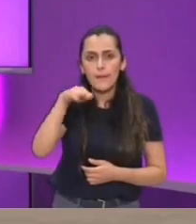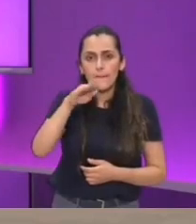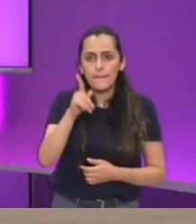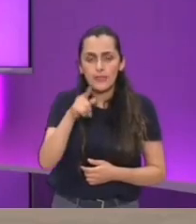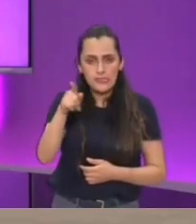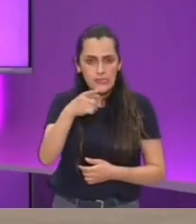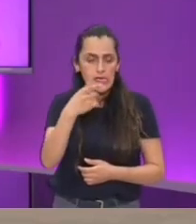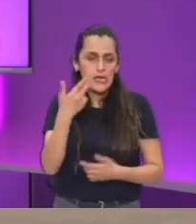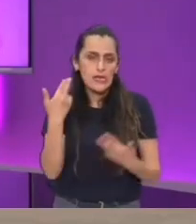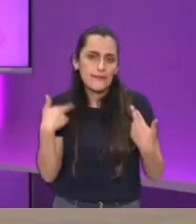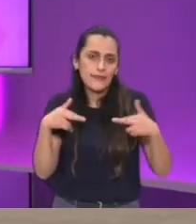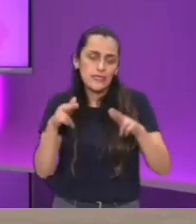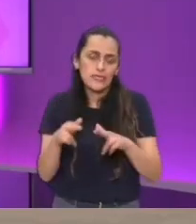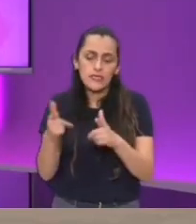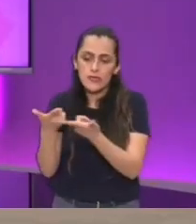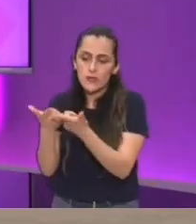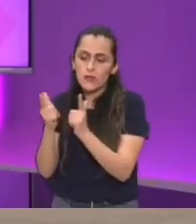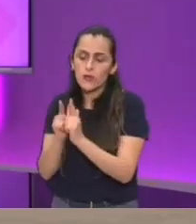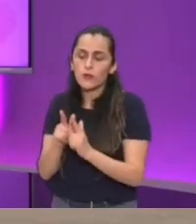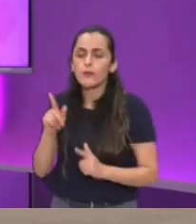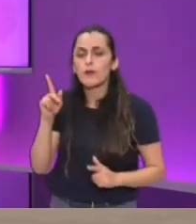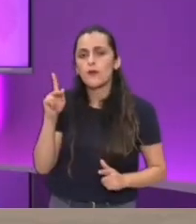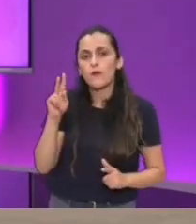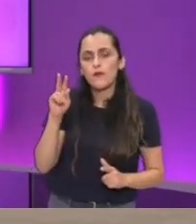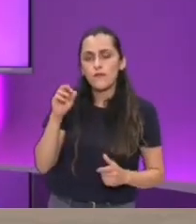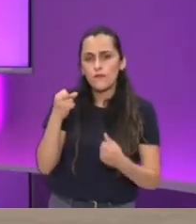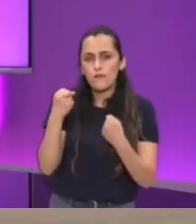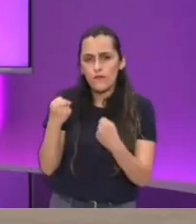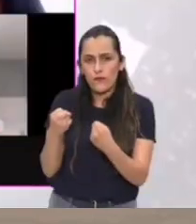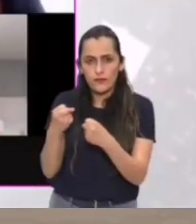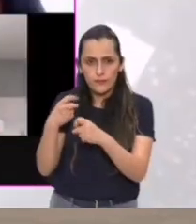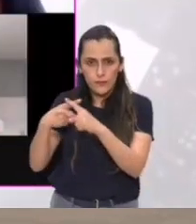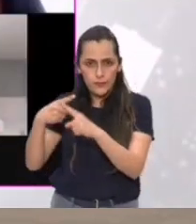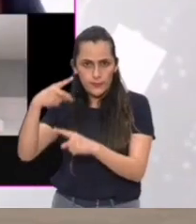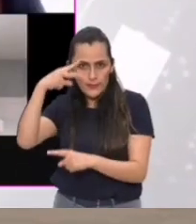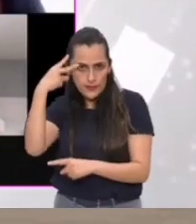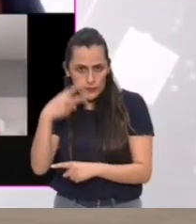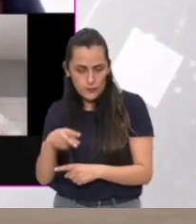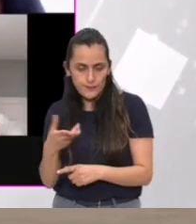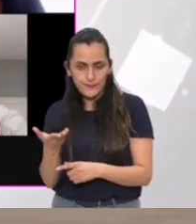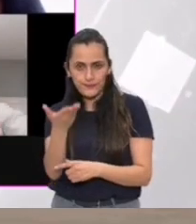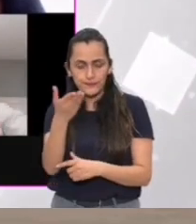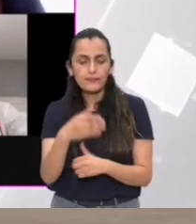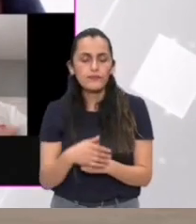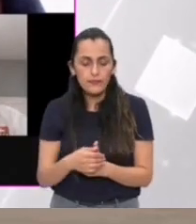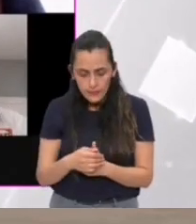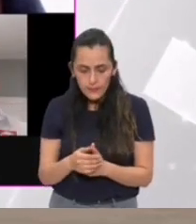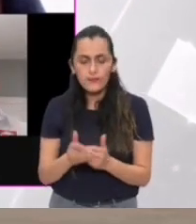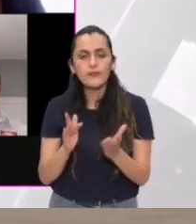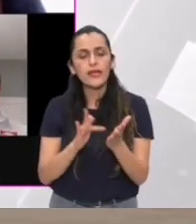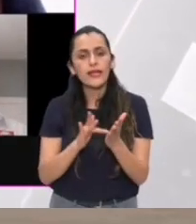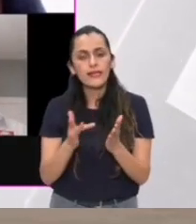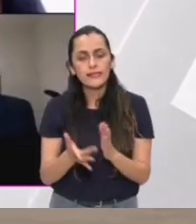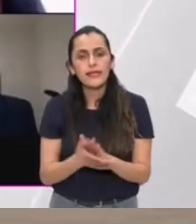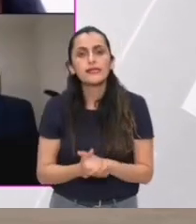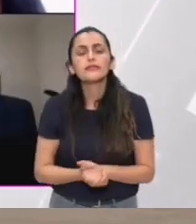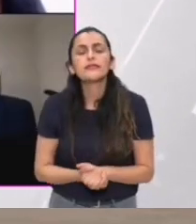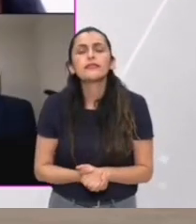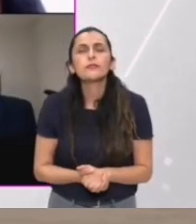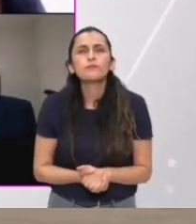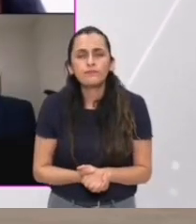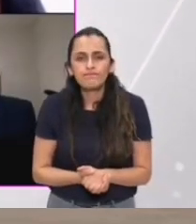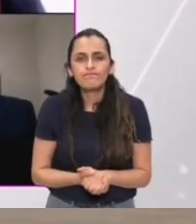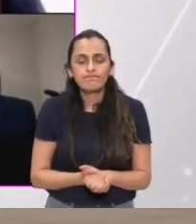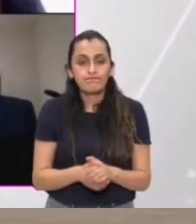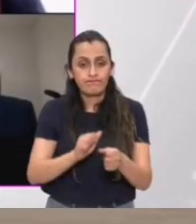diputación federal por el partido Fuerza por México. Adelante, hasta un minuto. Gracias. Algo que nos ha enseñado